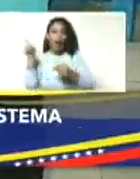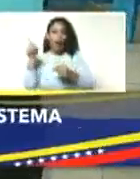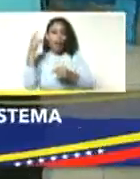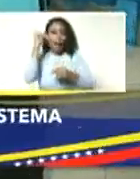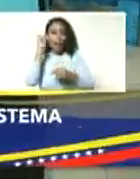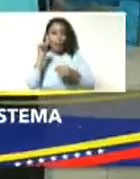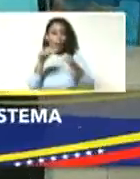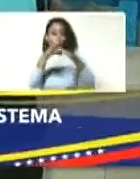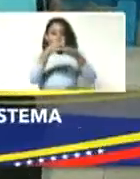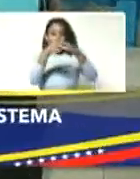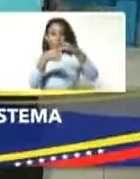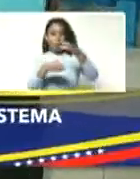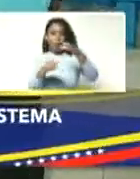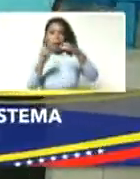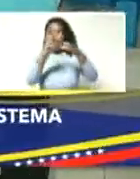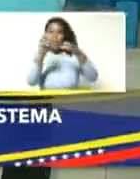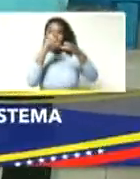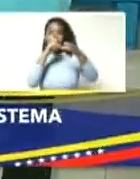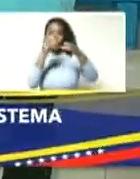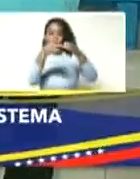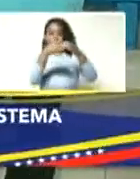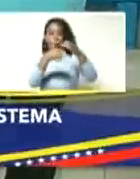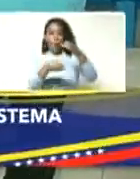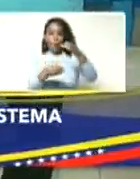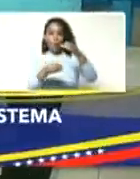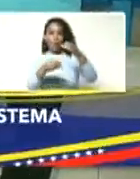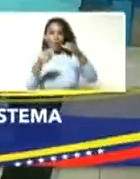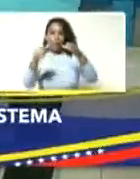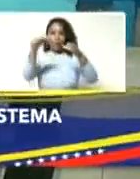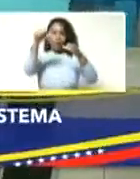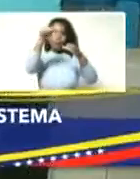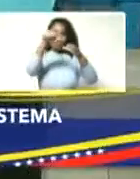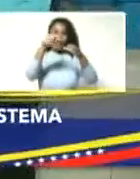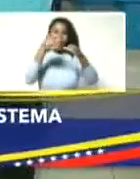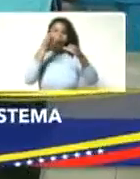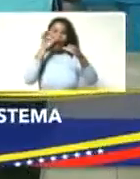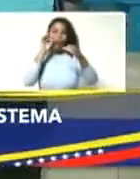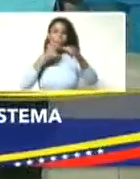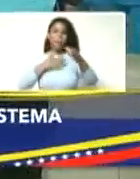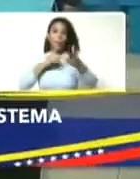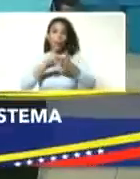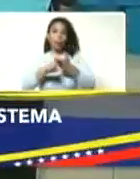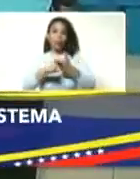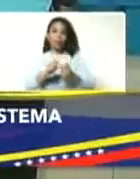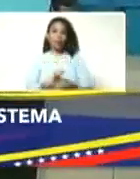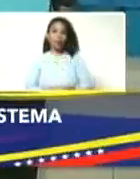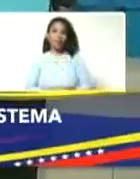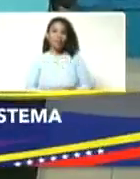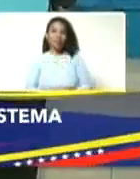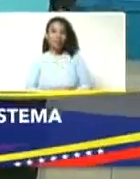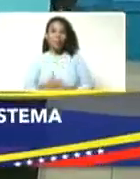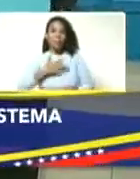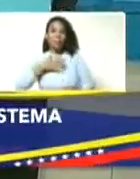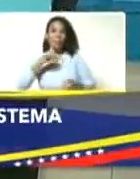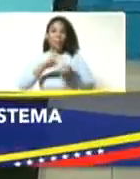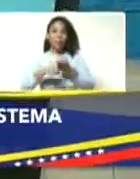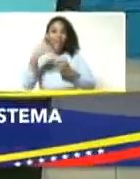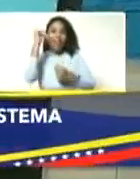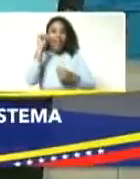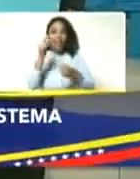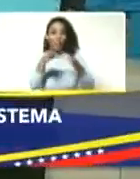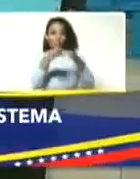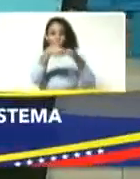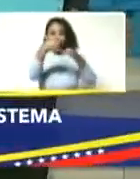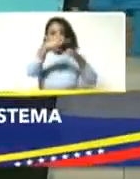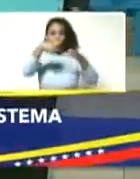manga que tenemos de hace 20 años, la manga de colar café de Silita. Silita tiene una manga, el